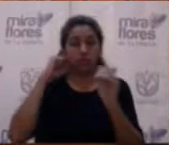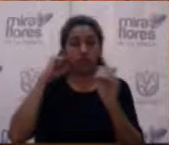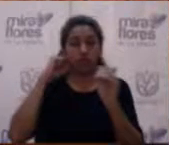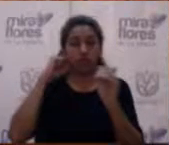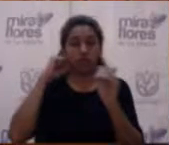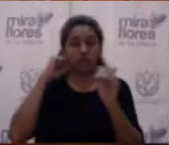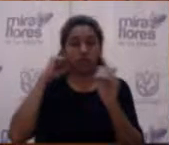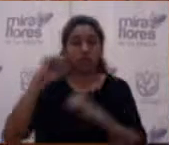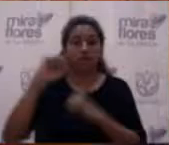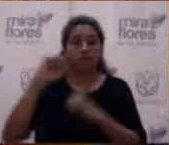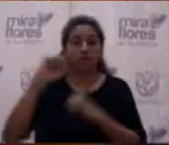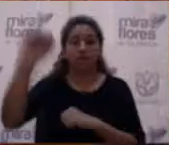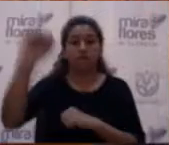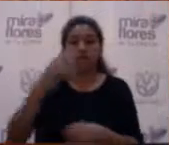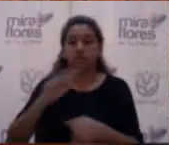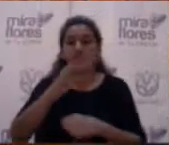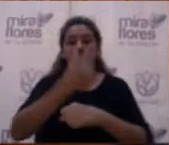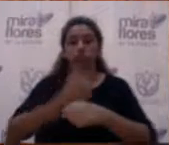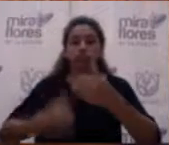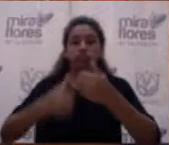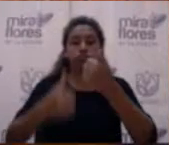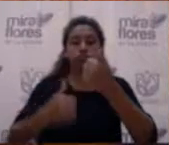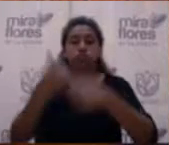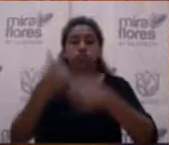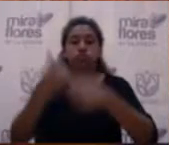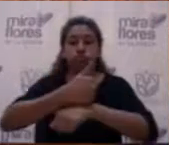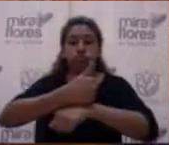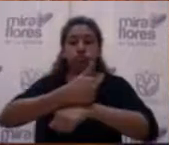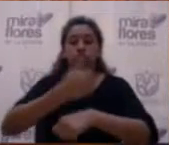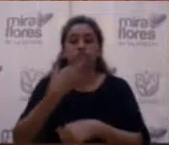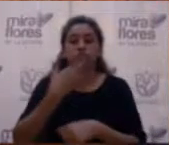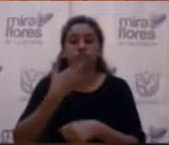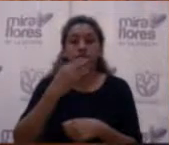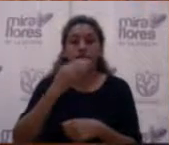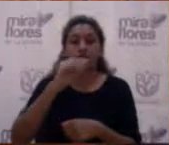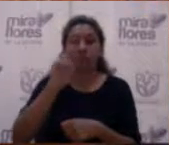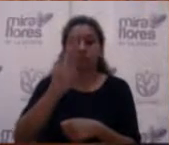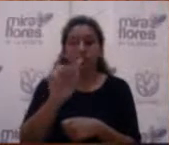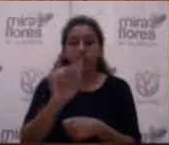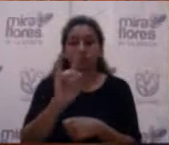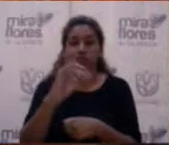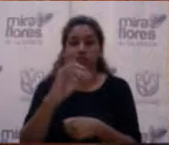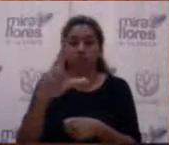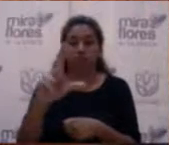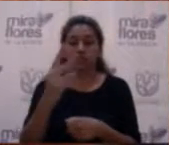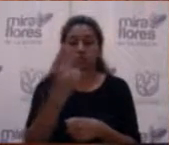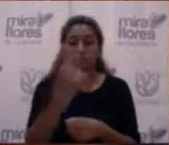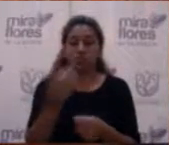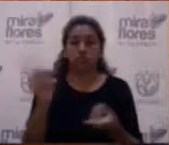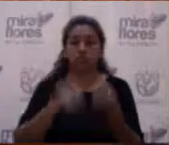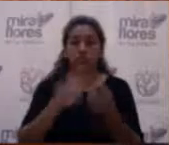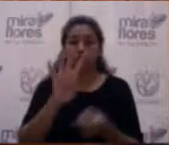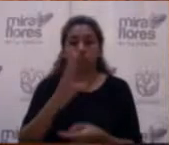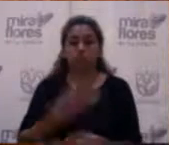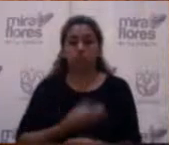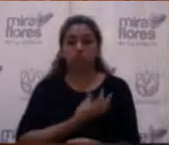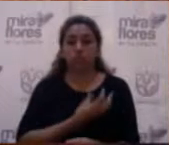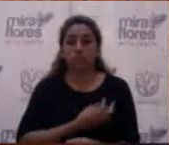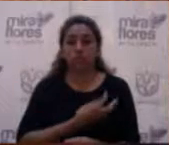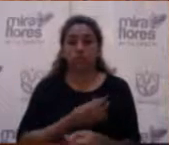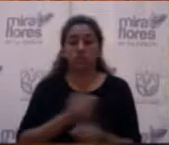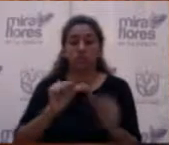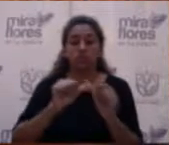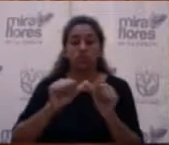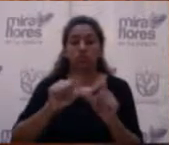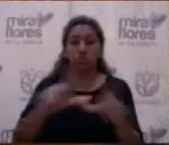sistemas y tecnologías de información. Eric Raúl Peña Sánchez. Del 2 al 4 de mayo del 2018, inclusive, a la